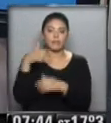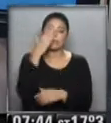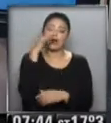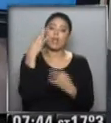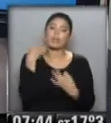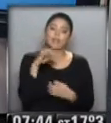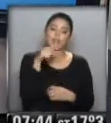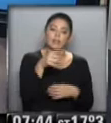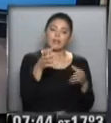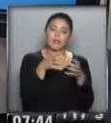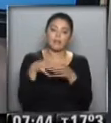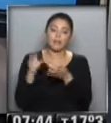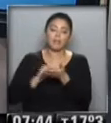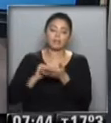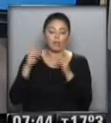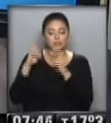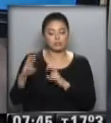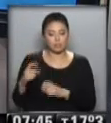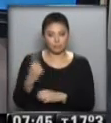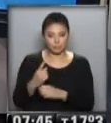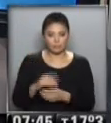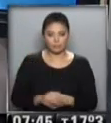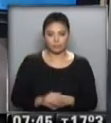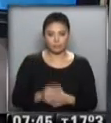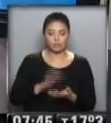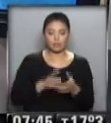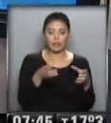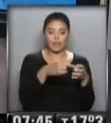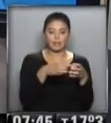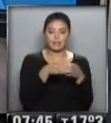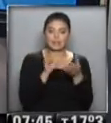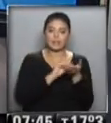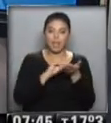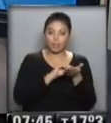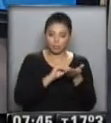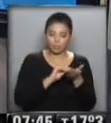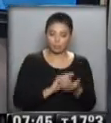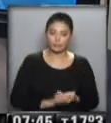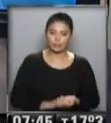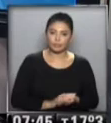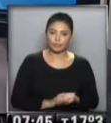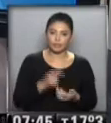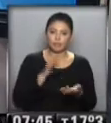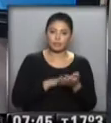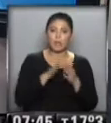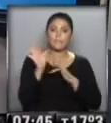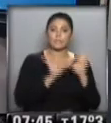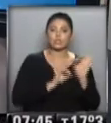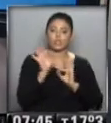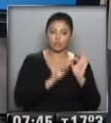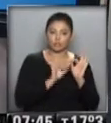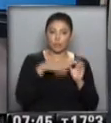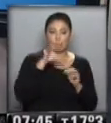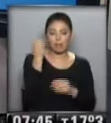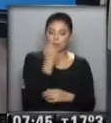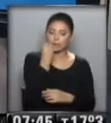la cámara de diputados- hablamos lo que ocurrió en el senado nacional principalmente con el proyecto más